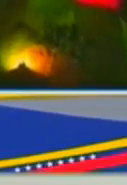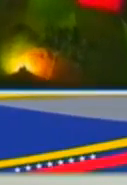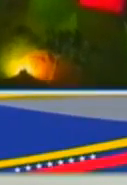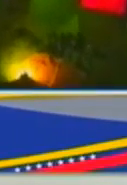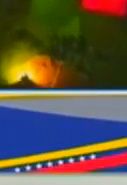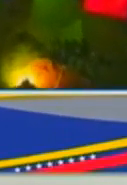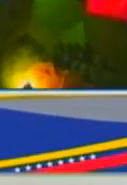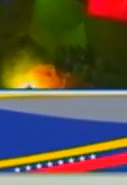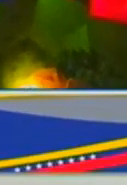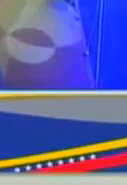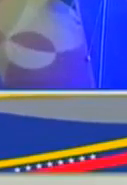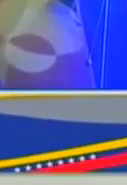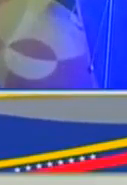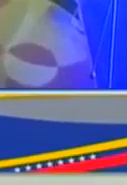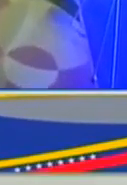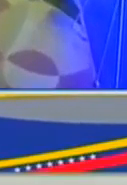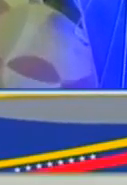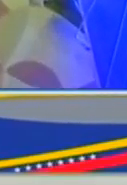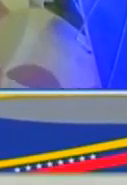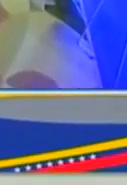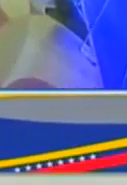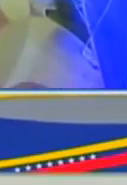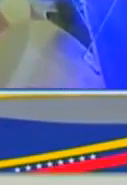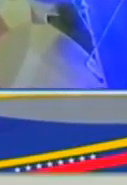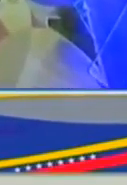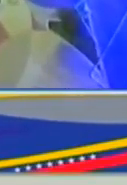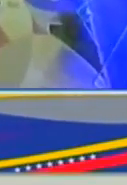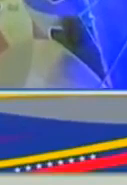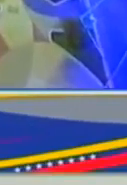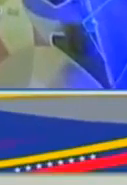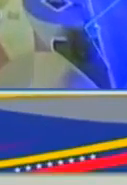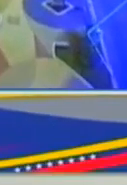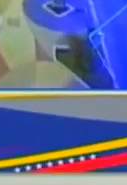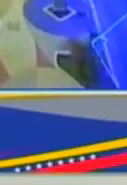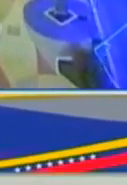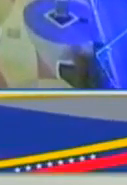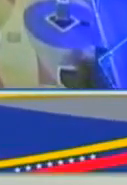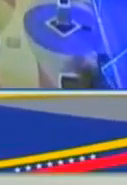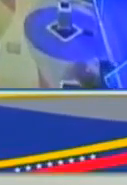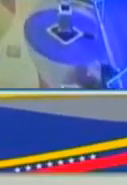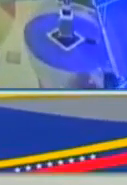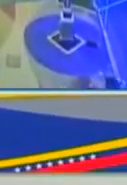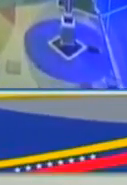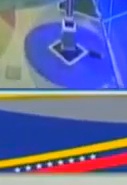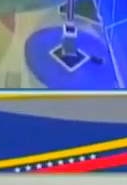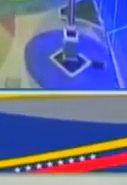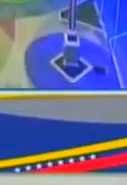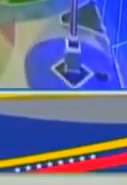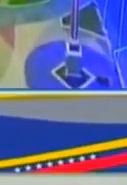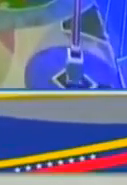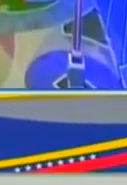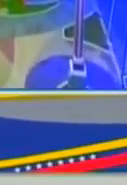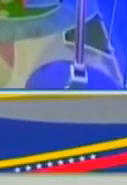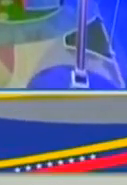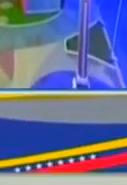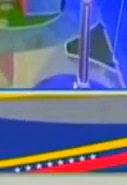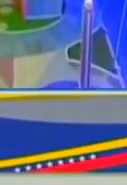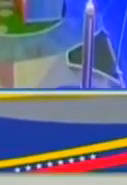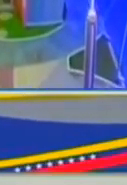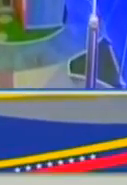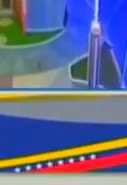Maracaibo, Maracaibo, Maracaibo. Mi saludo al pueblo de Maracaibo, bella Plaza de la República. Yo